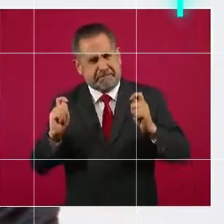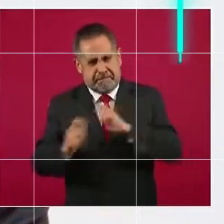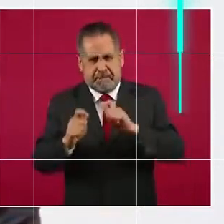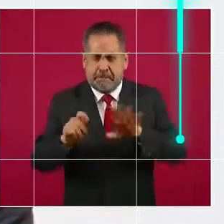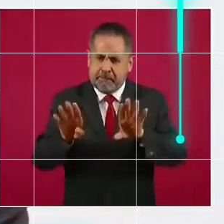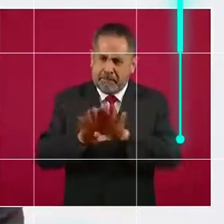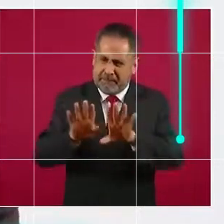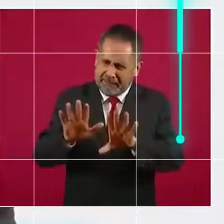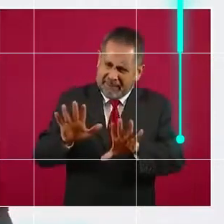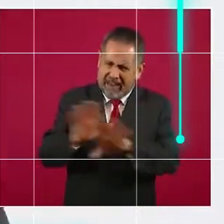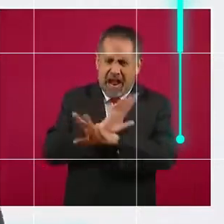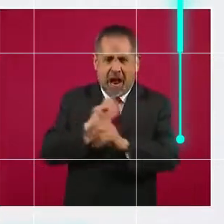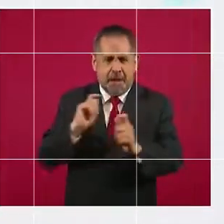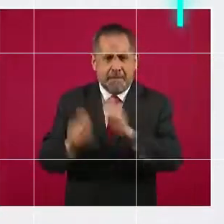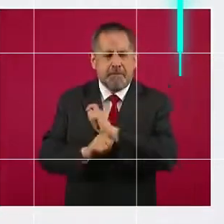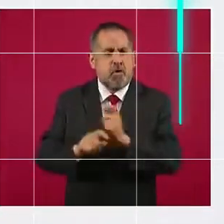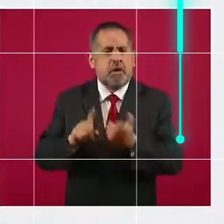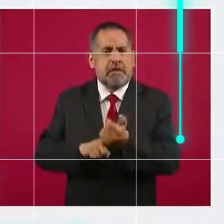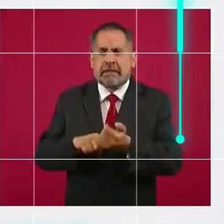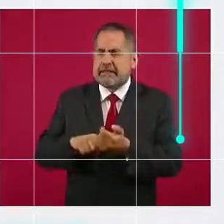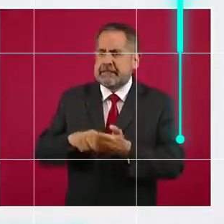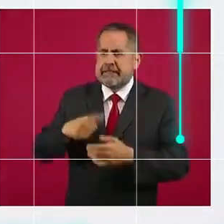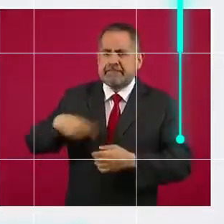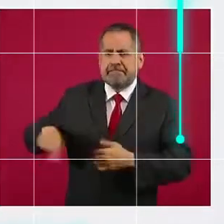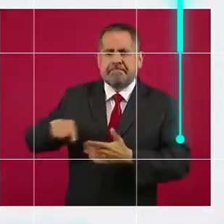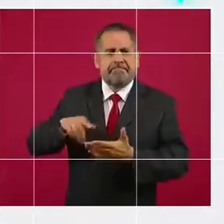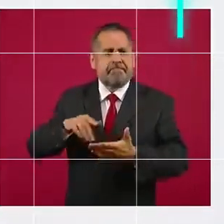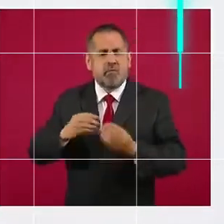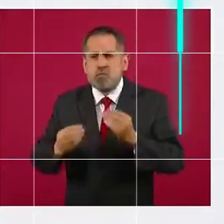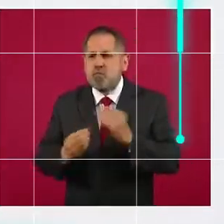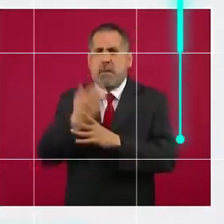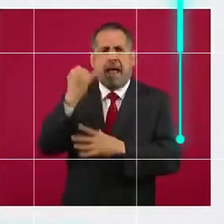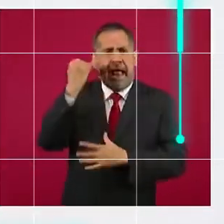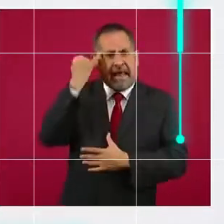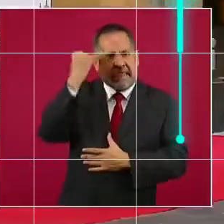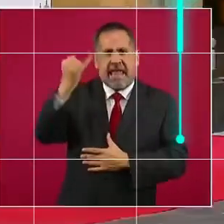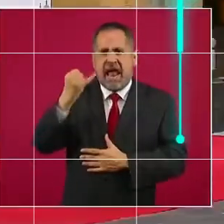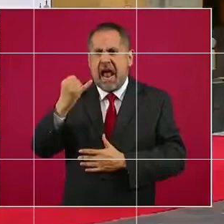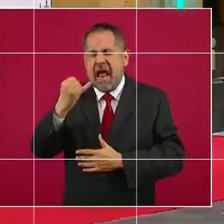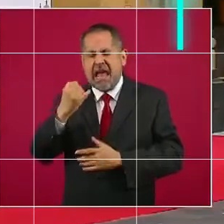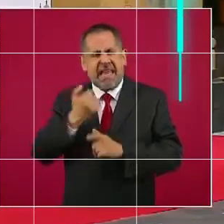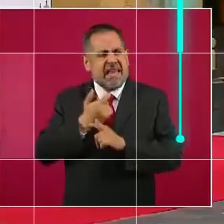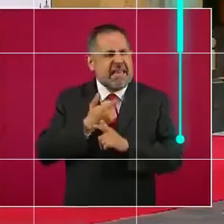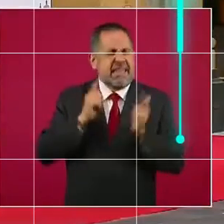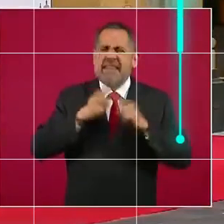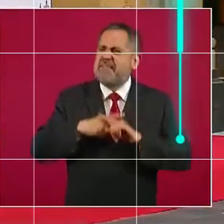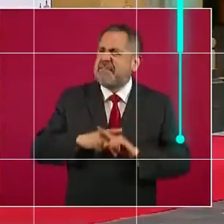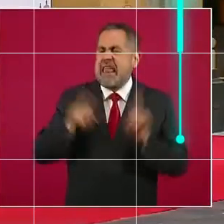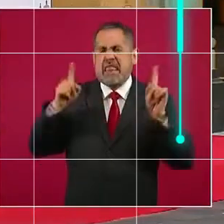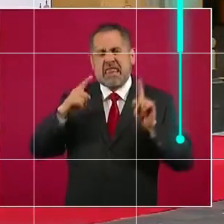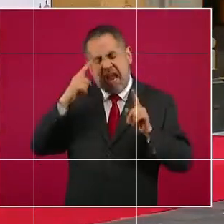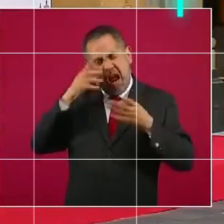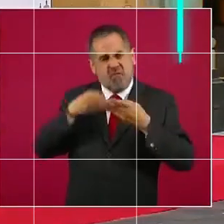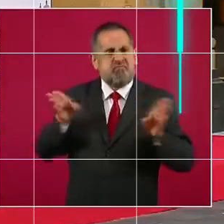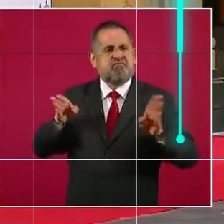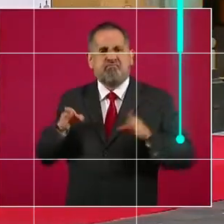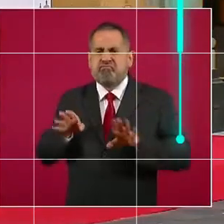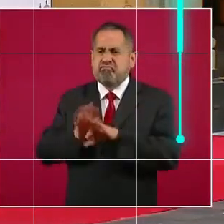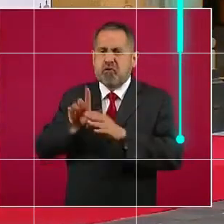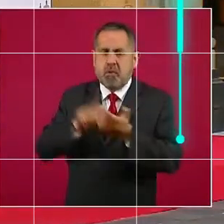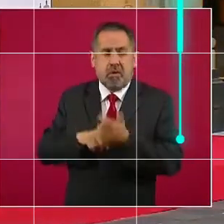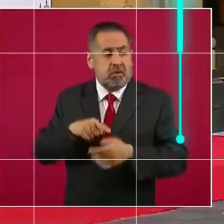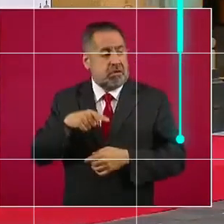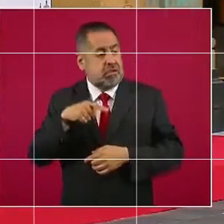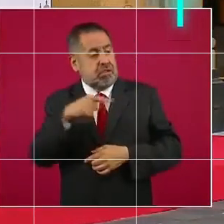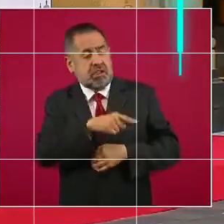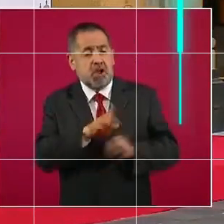profunda, impulsada por nuevas ideas liberales que buscan acabar con